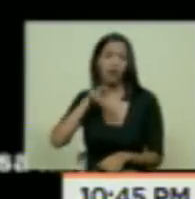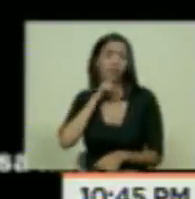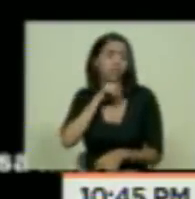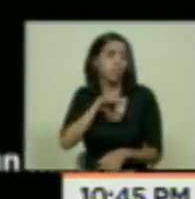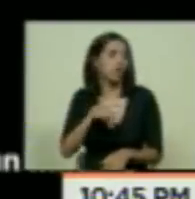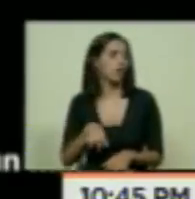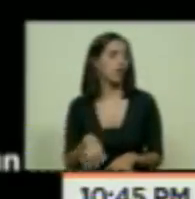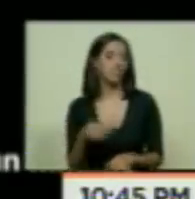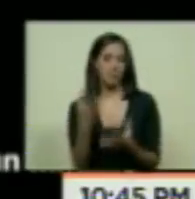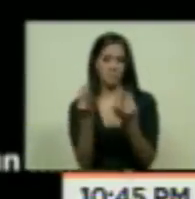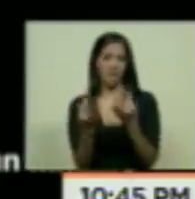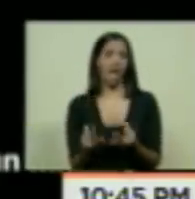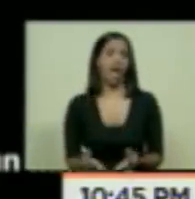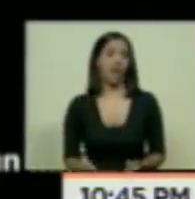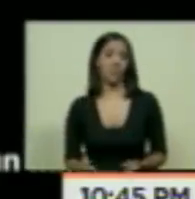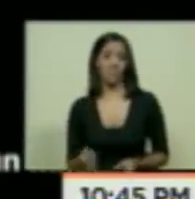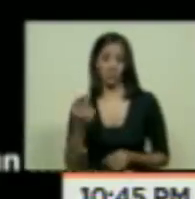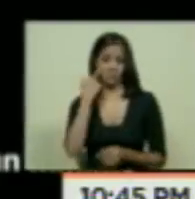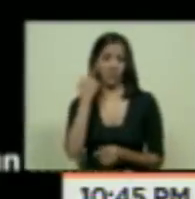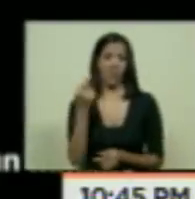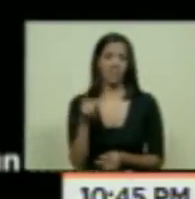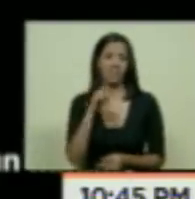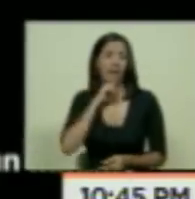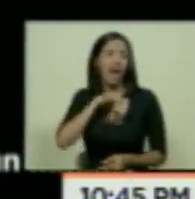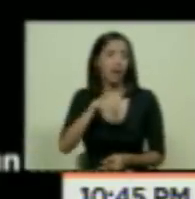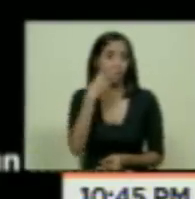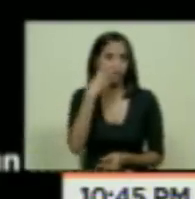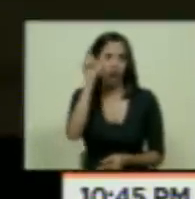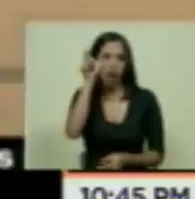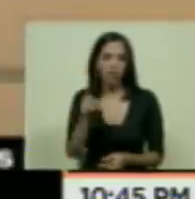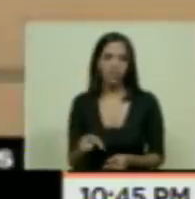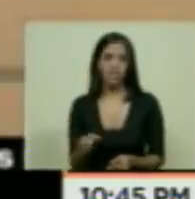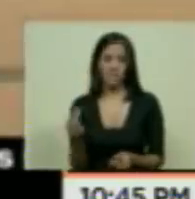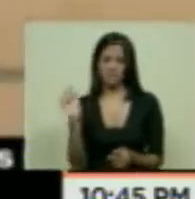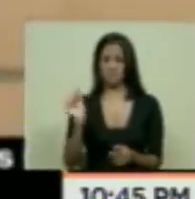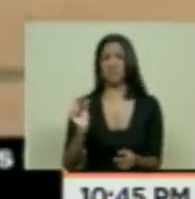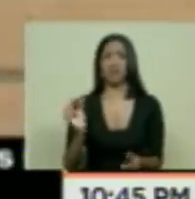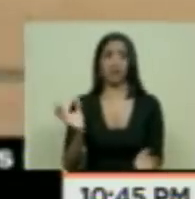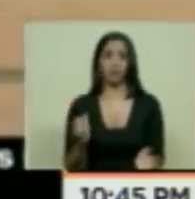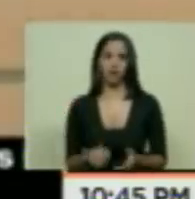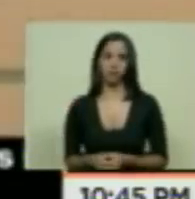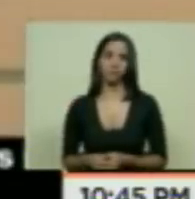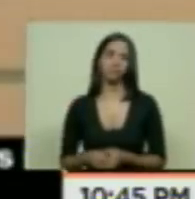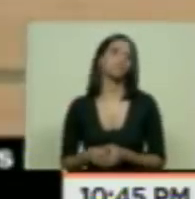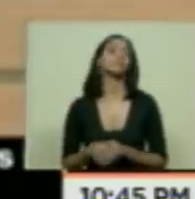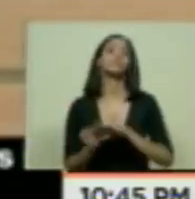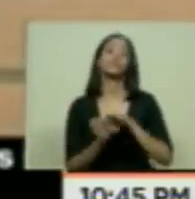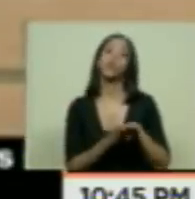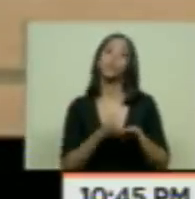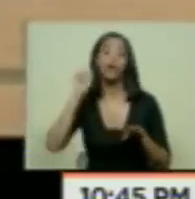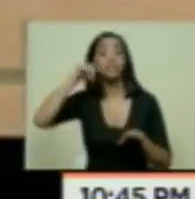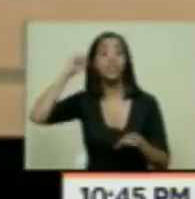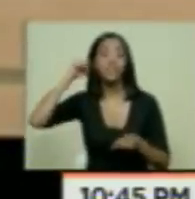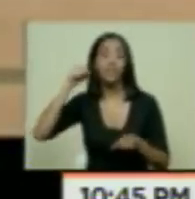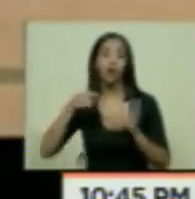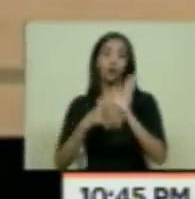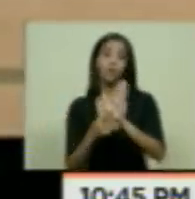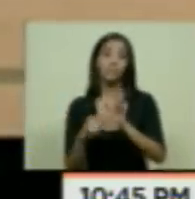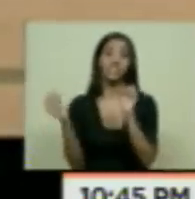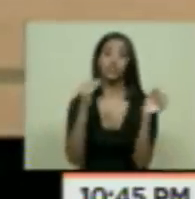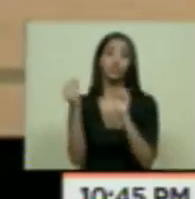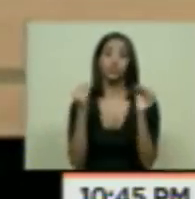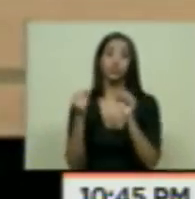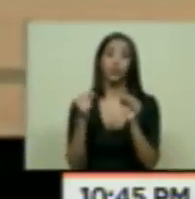Oye, mira, qué asco ver esa gente que gana un mínimo. Pero este video no nos presenta discusiones superficiales. Hay un